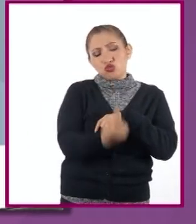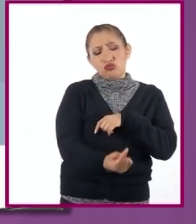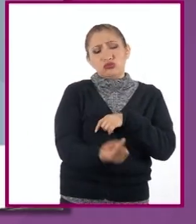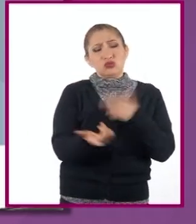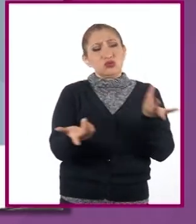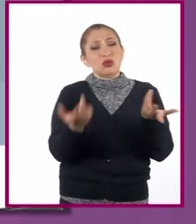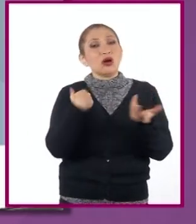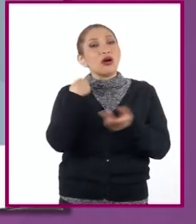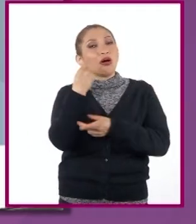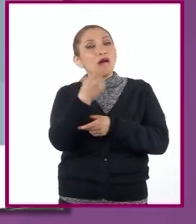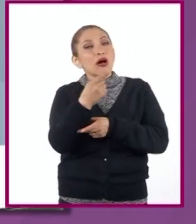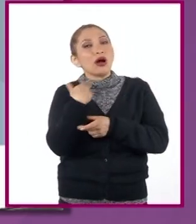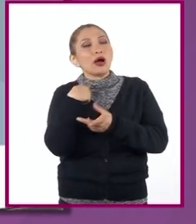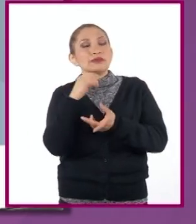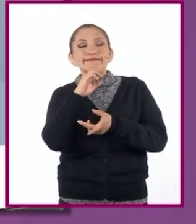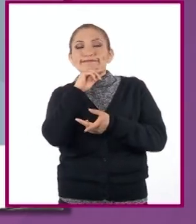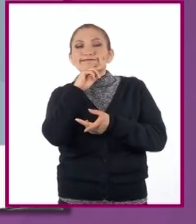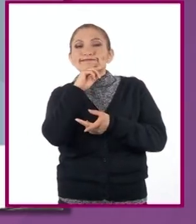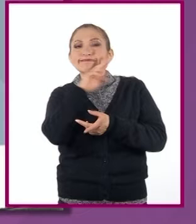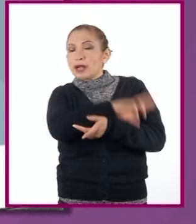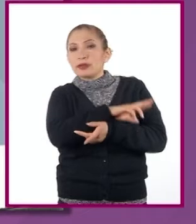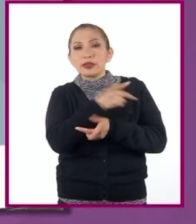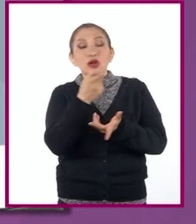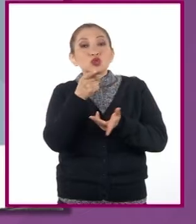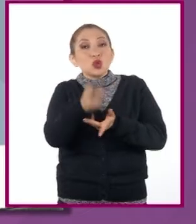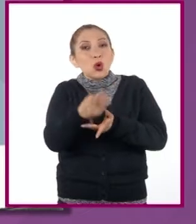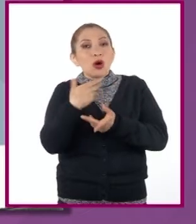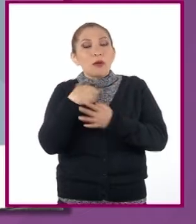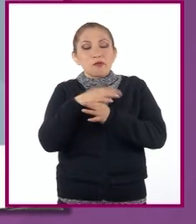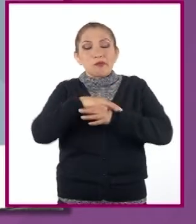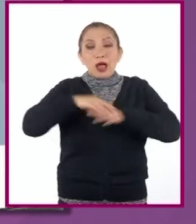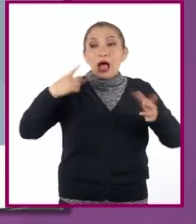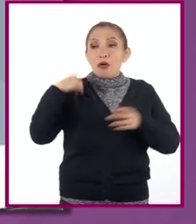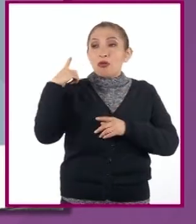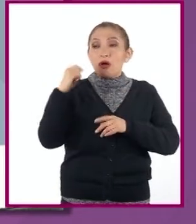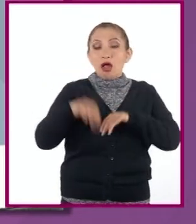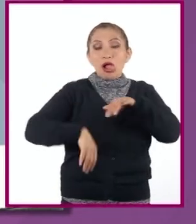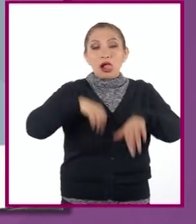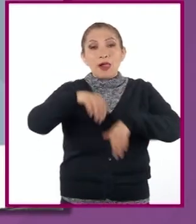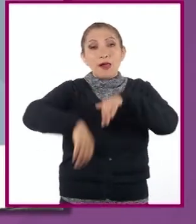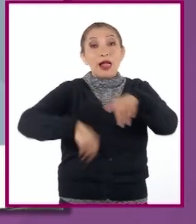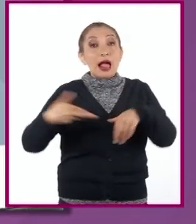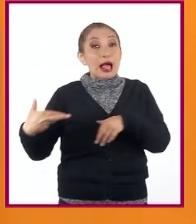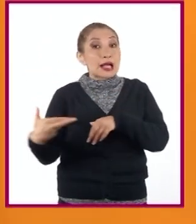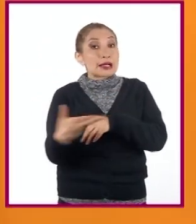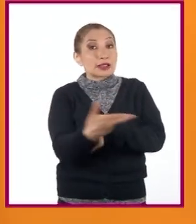chiquito, en un pris-pras, te soltaste la mano para ir gateando hasta el río.